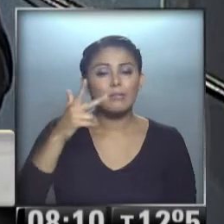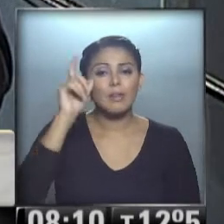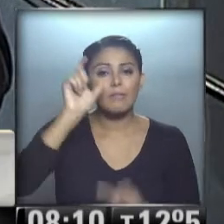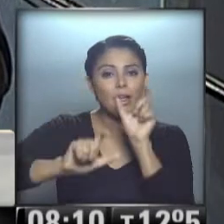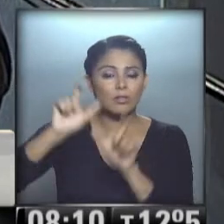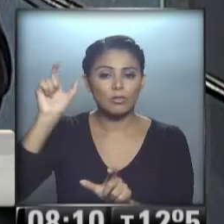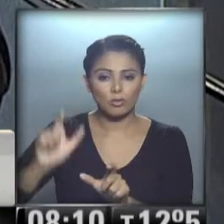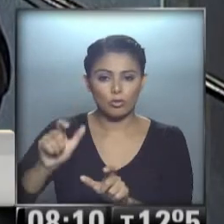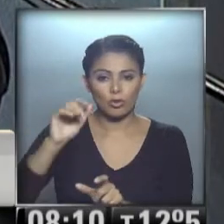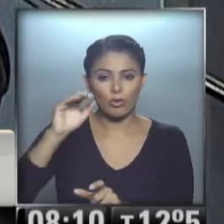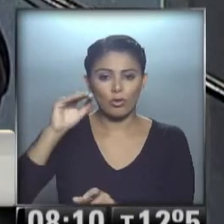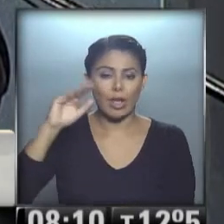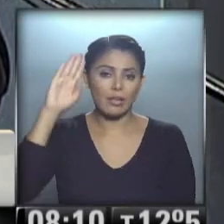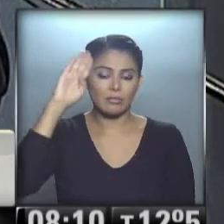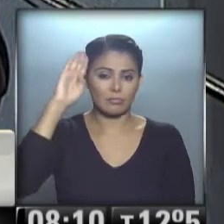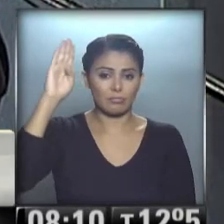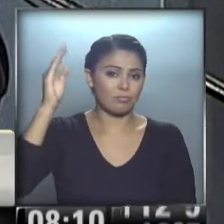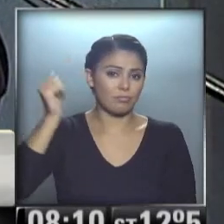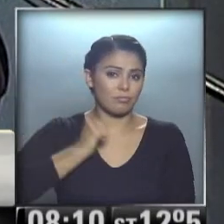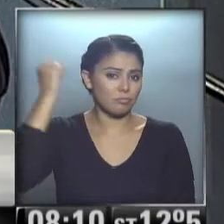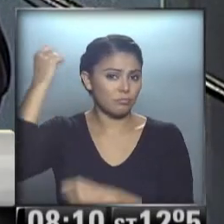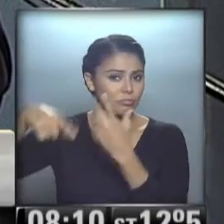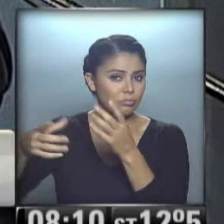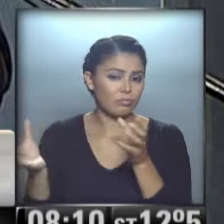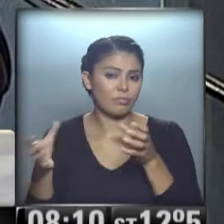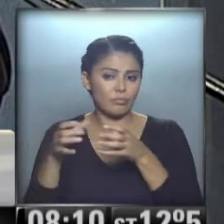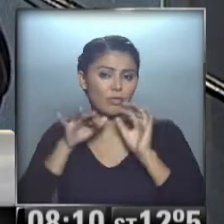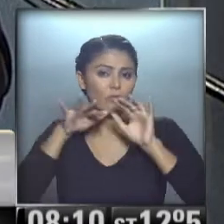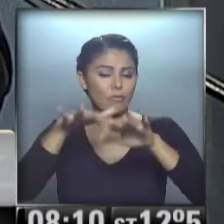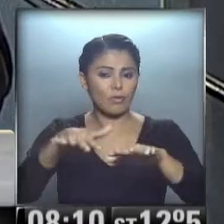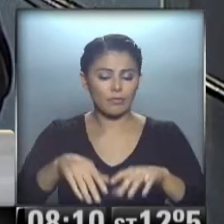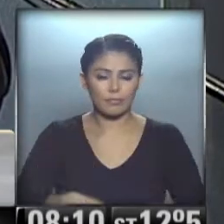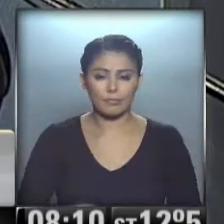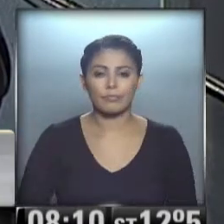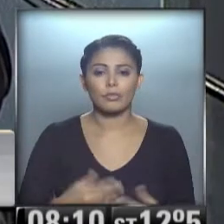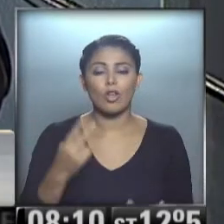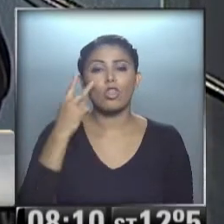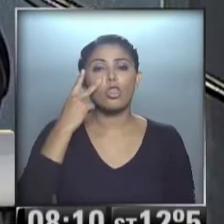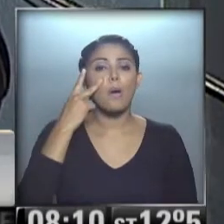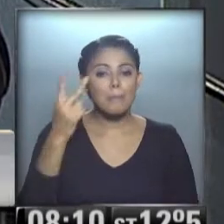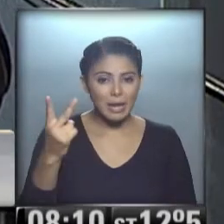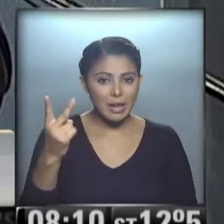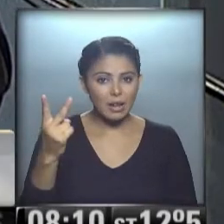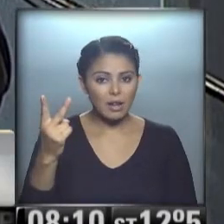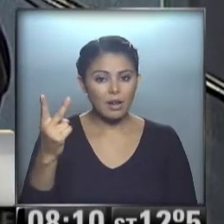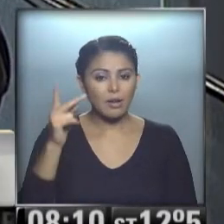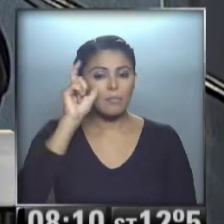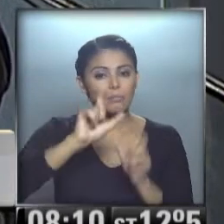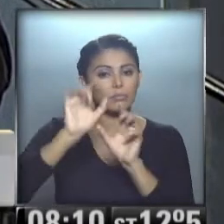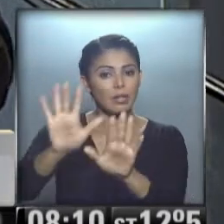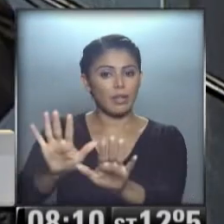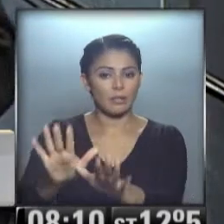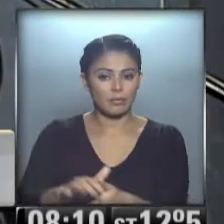personas, miembros de nuestras fuerzas de seguridad, y en ese contexto quedan 2.000 debidamente